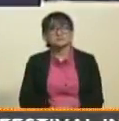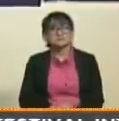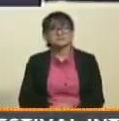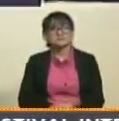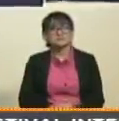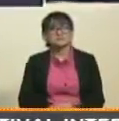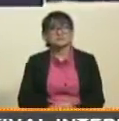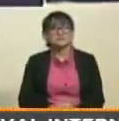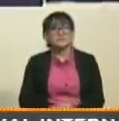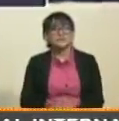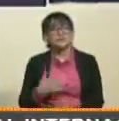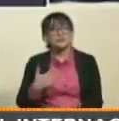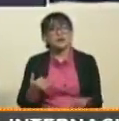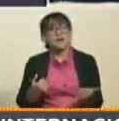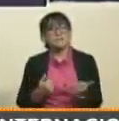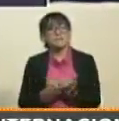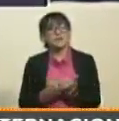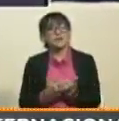su apoyo.